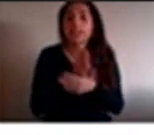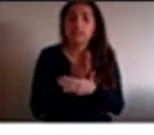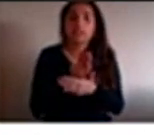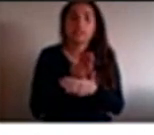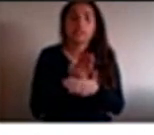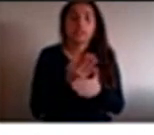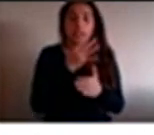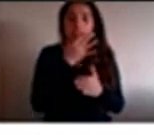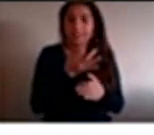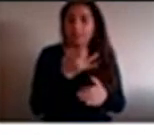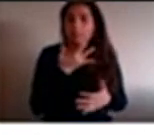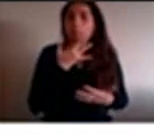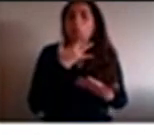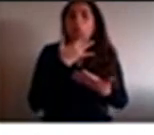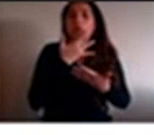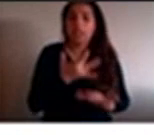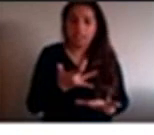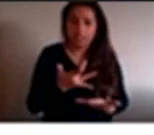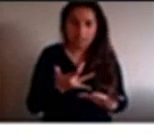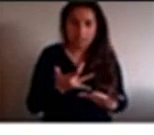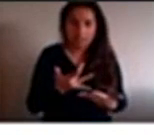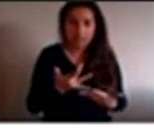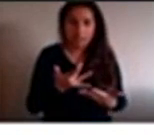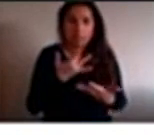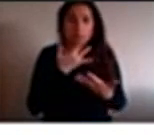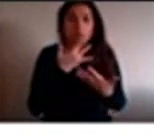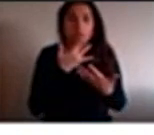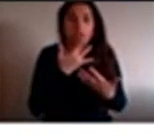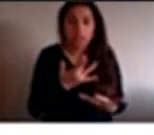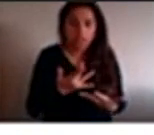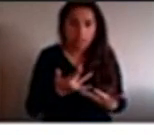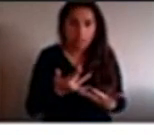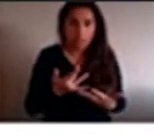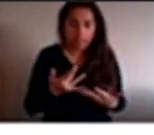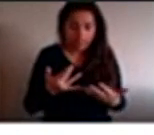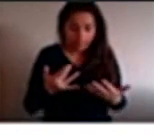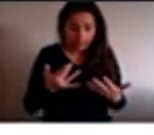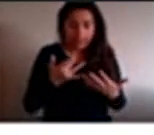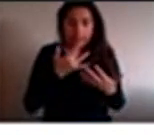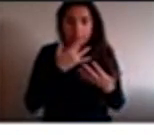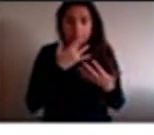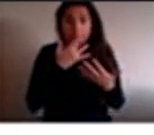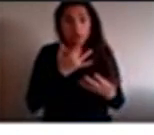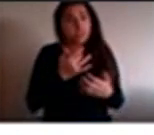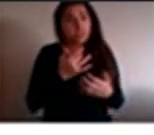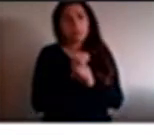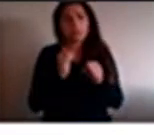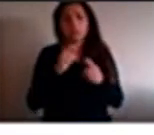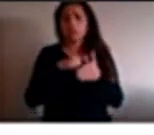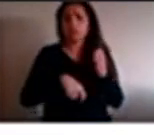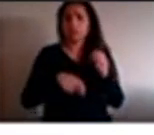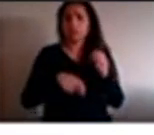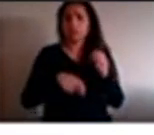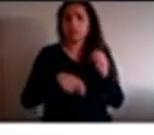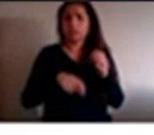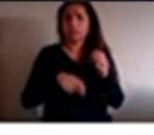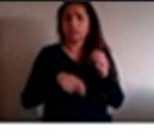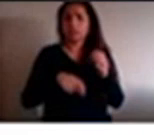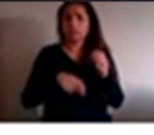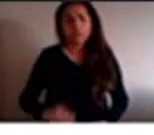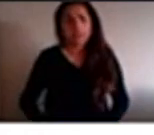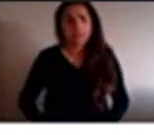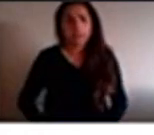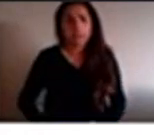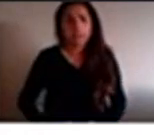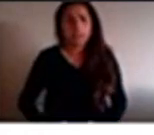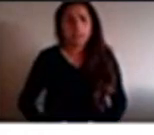las cuales solamente puede ser por 2 motivos. Es decir, razones derivadas de la naturaleza de las funciones que desarrolla